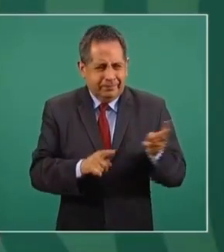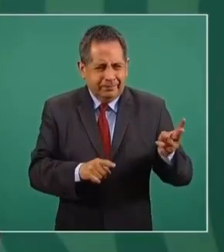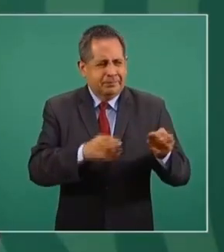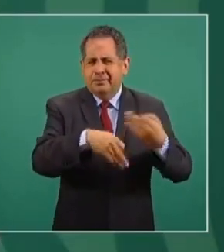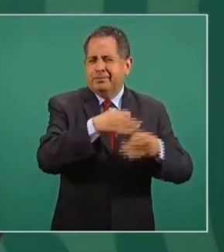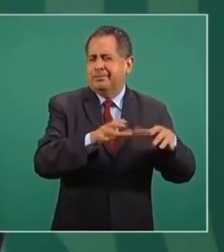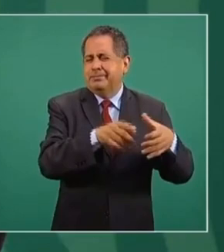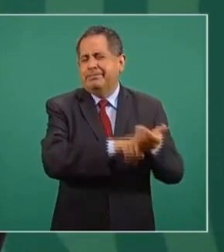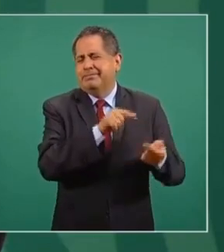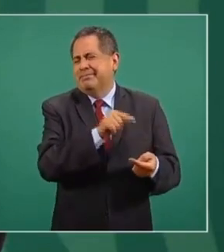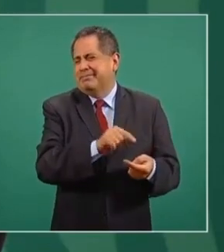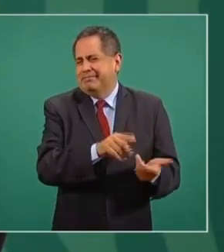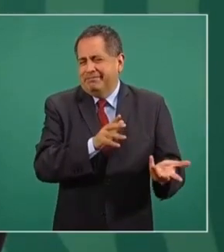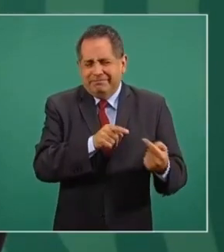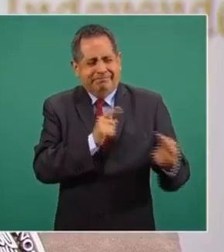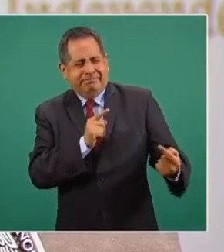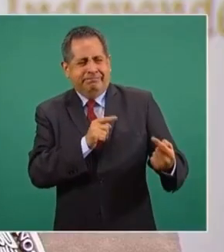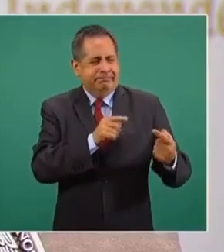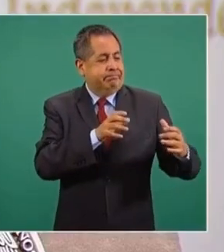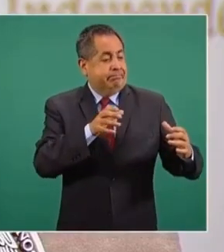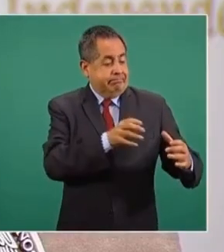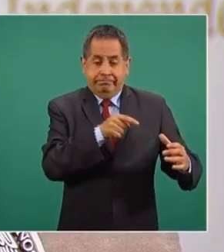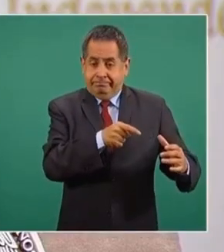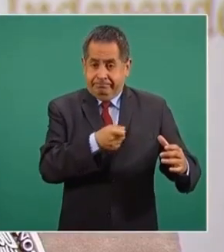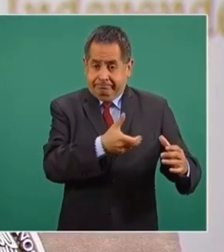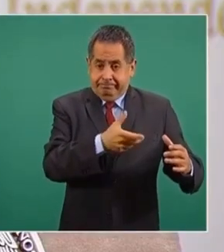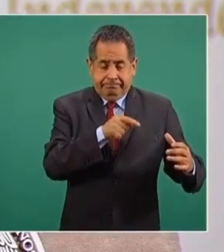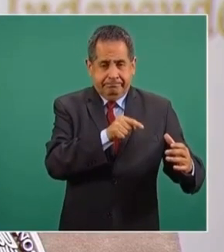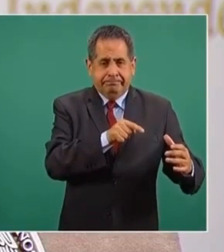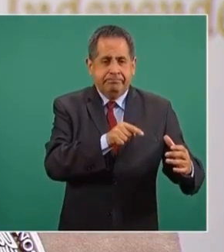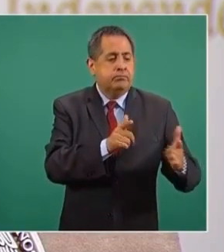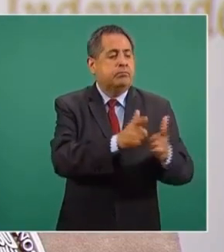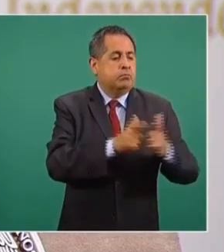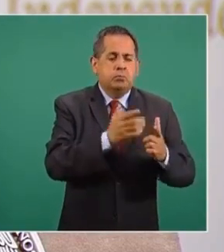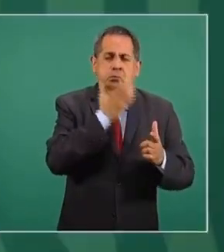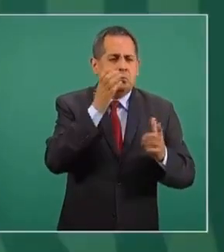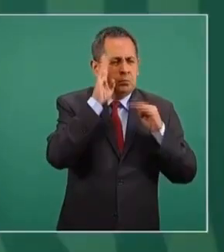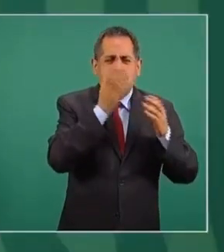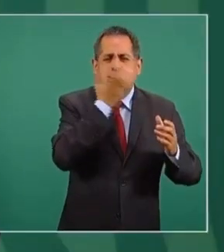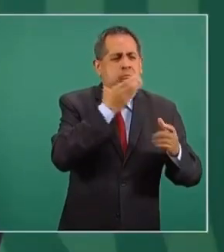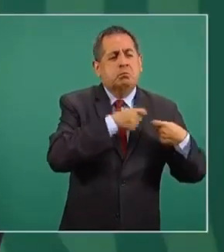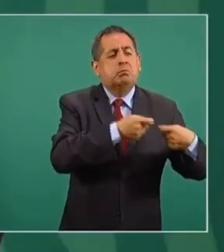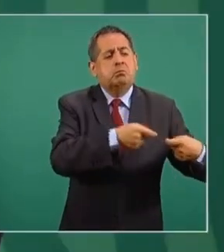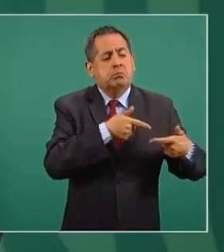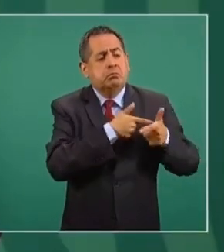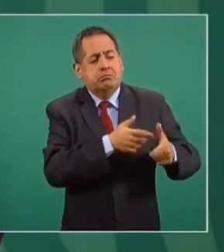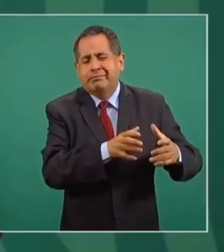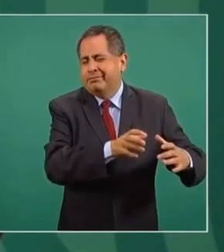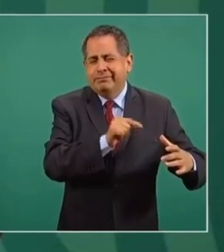Todos los que pertenecen al grupo conservador, que